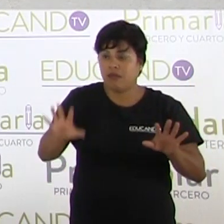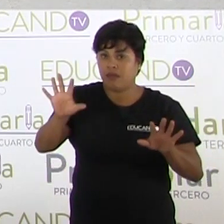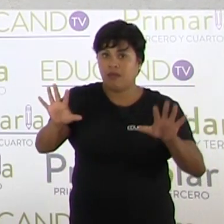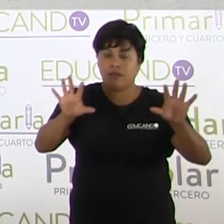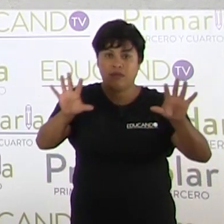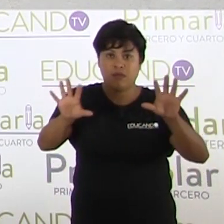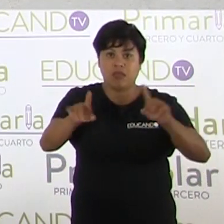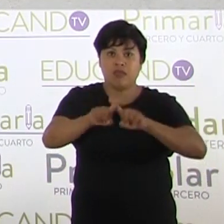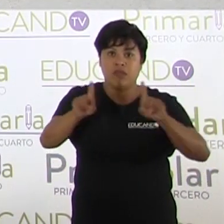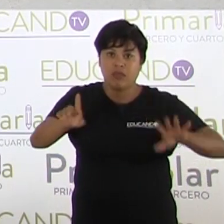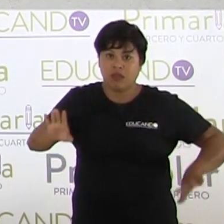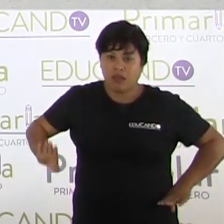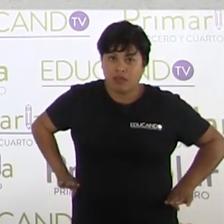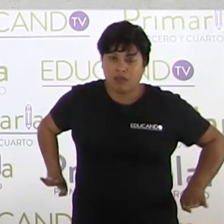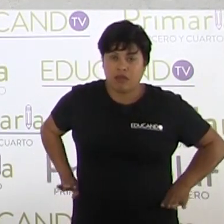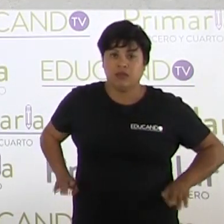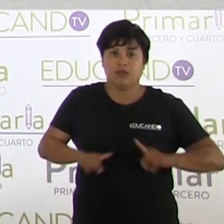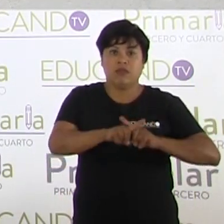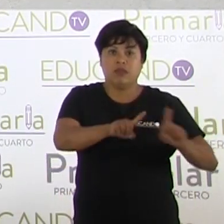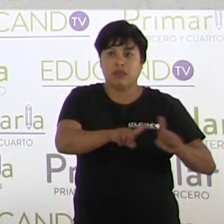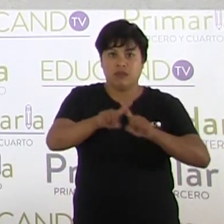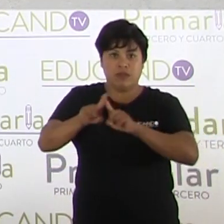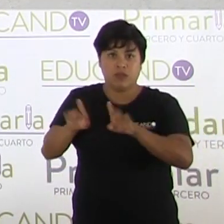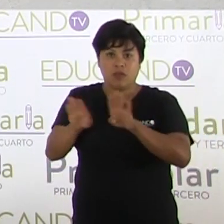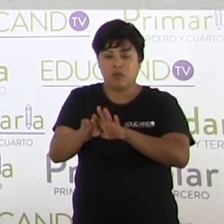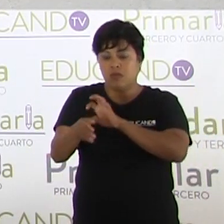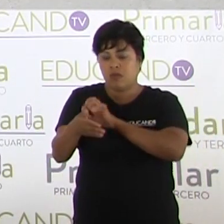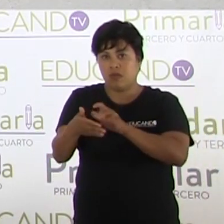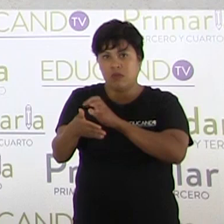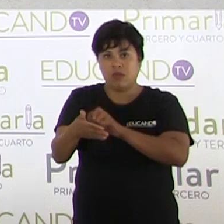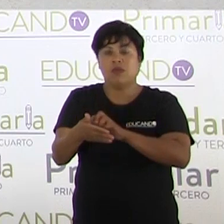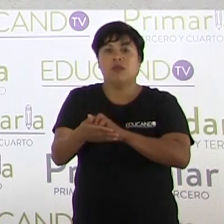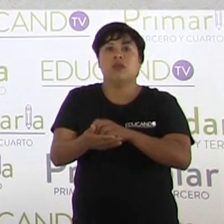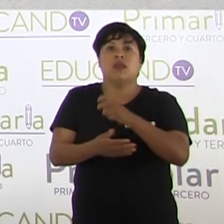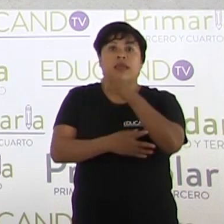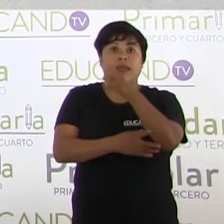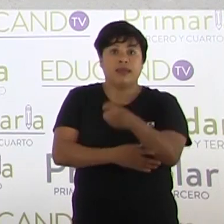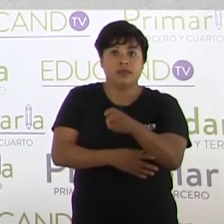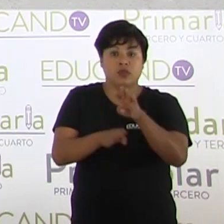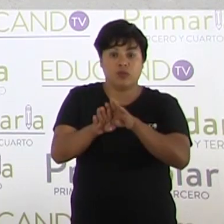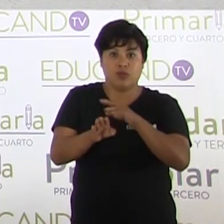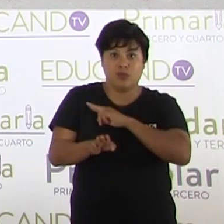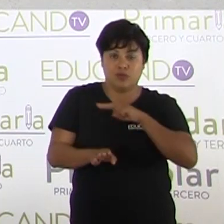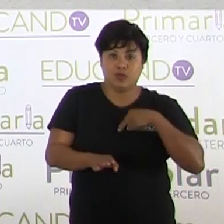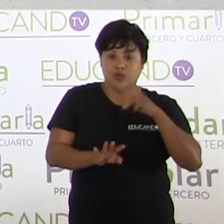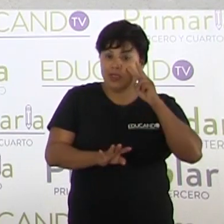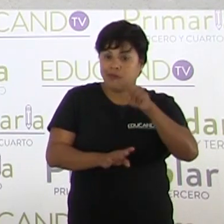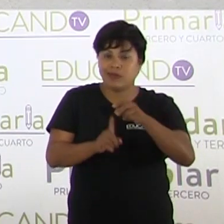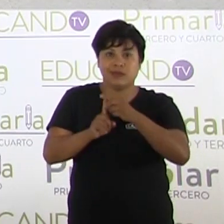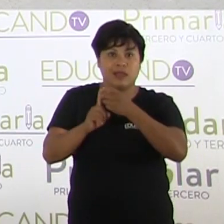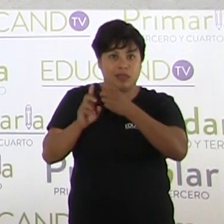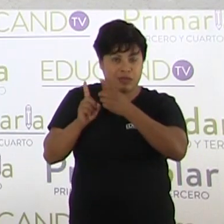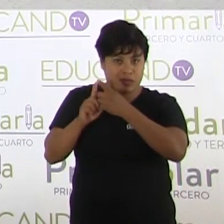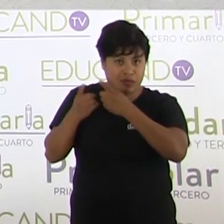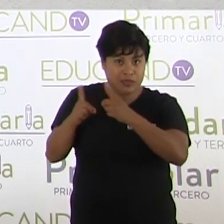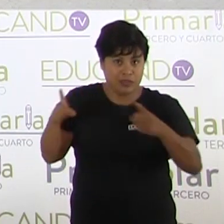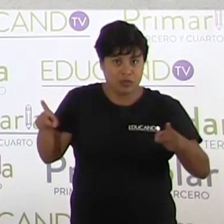movimientos literarios que hemos ido desarrollando, pues se pueda elaborar